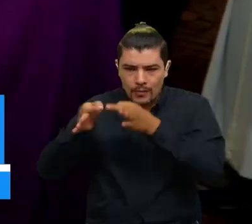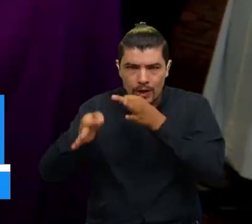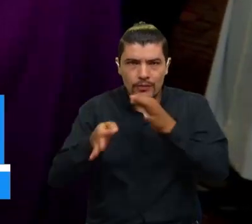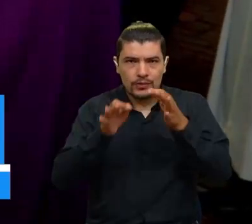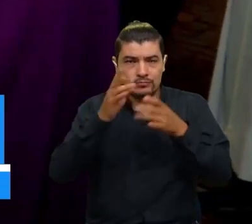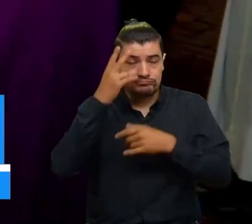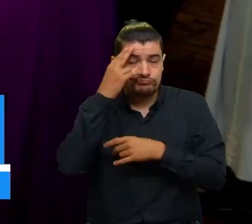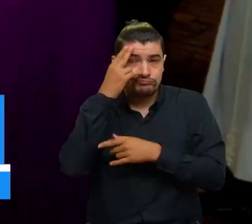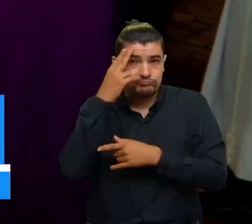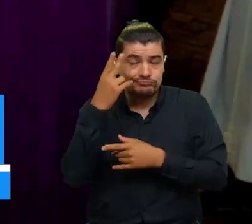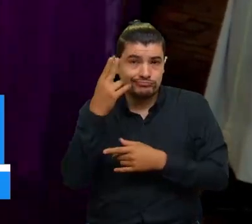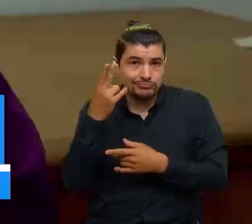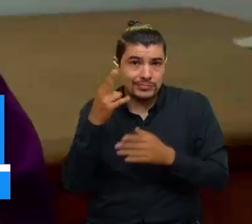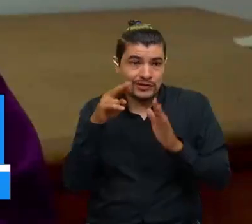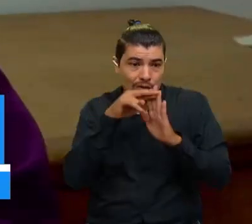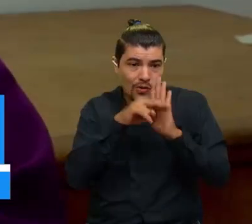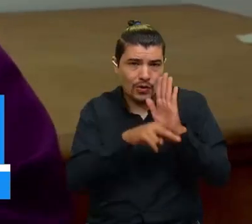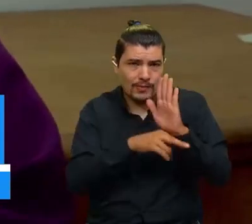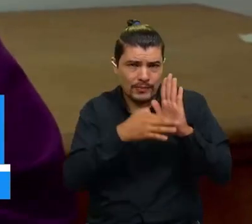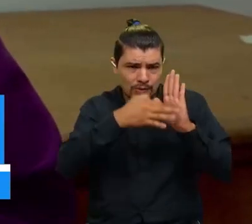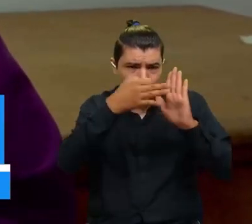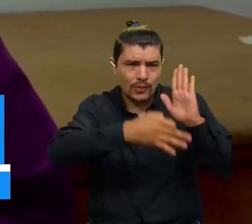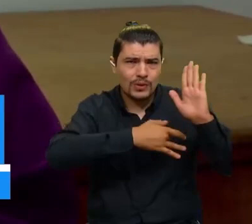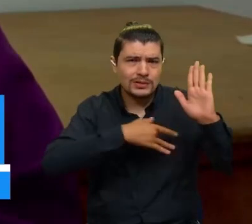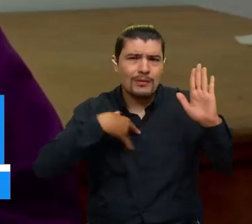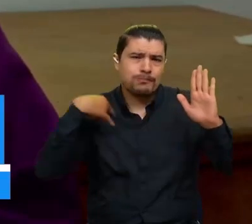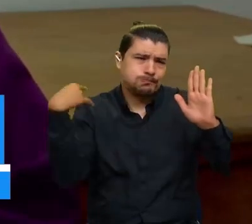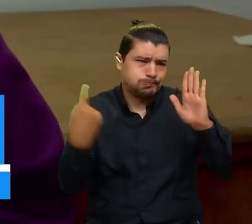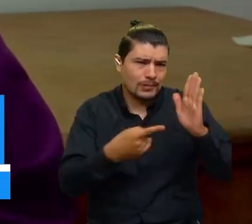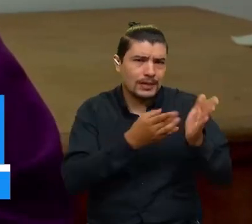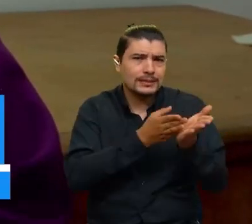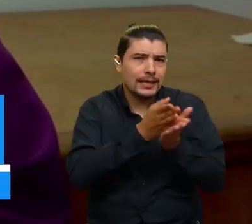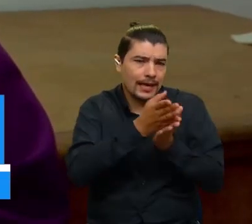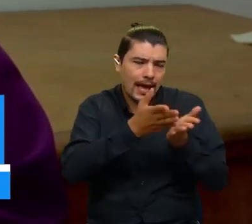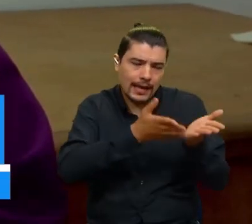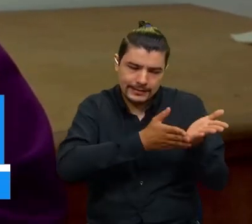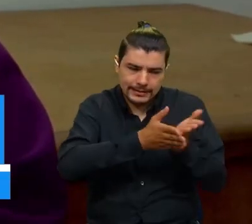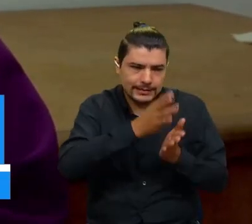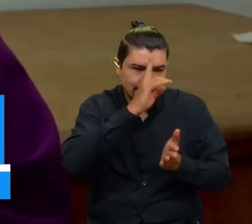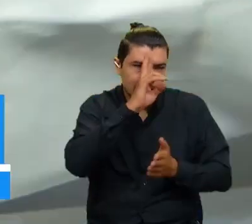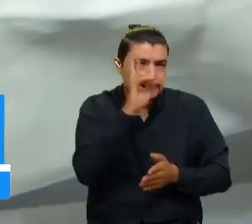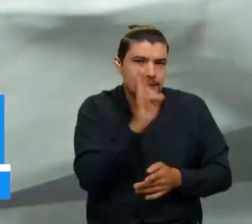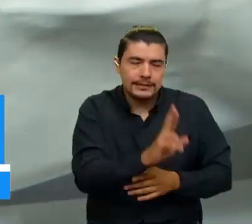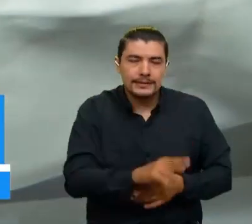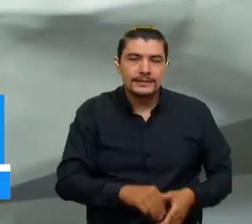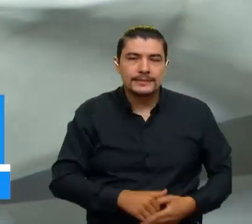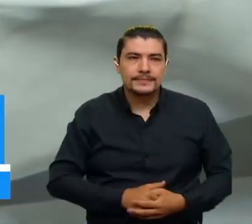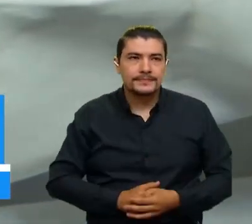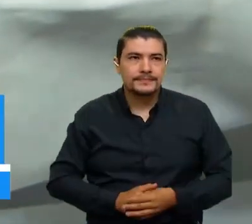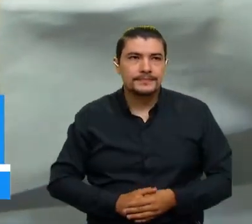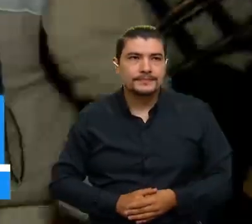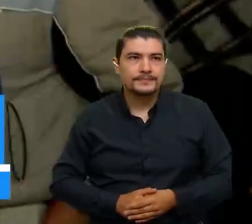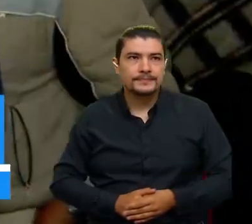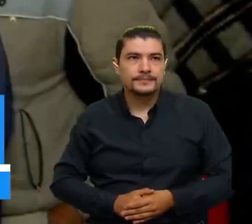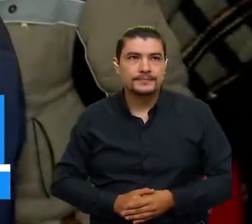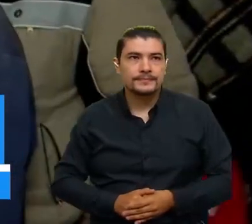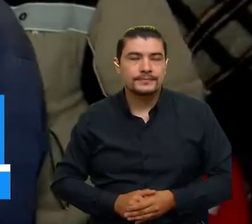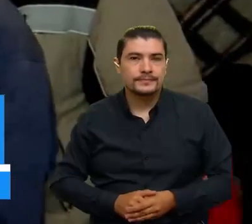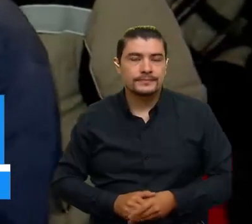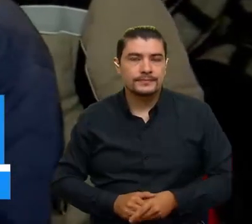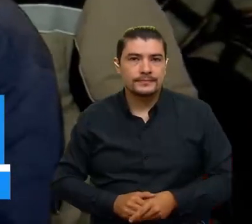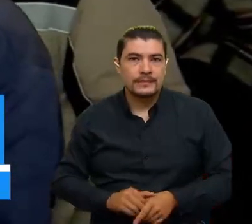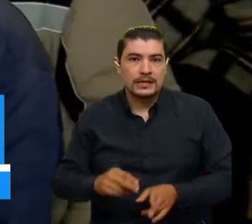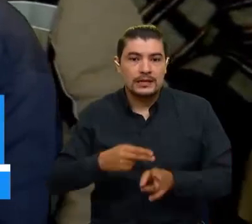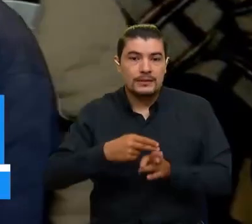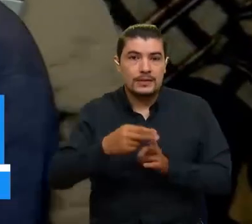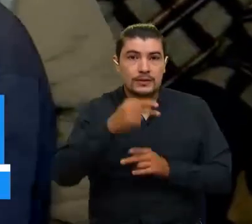pues teniendo en cuenta las medidas de bioseguridad que todavía pues el gobierno ha establecido. Desde el próximo domingo las imágenes religiosas